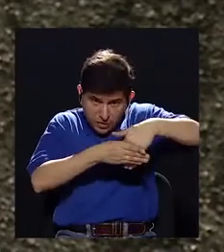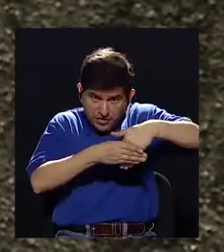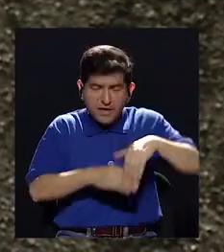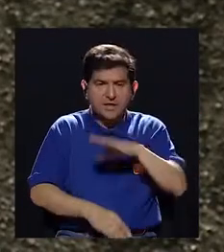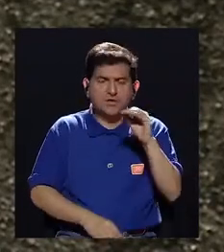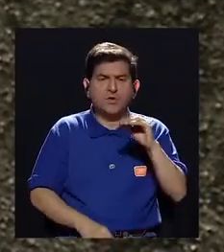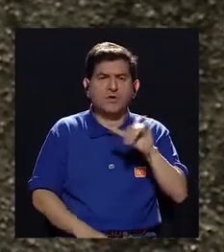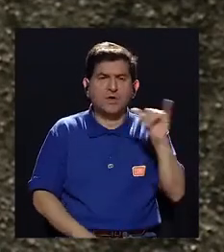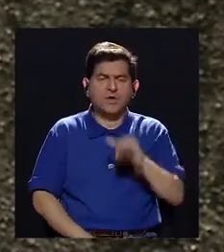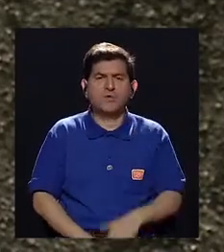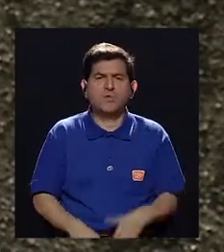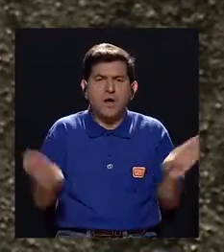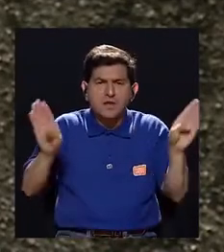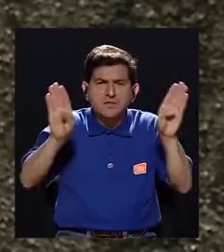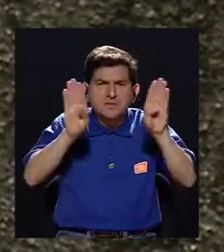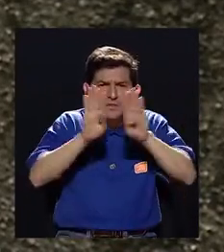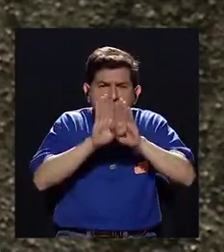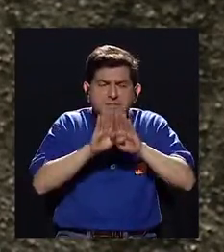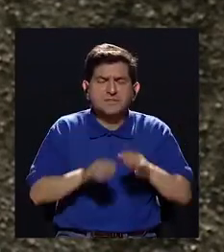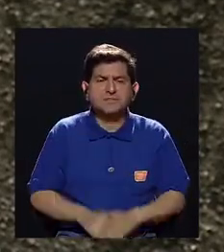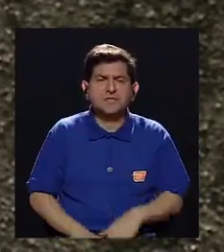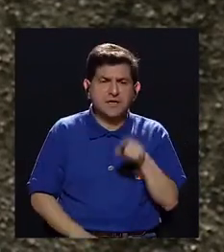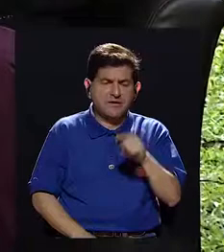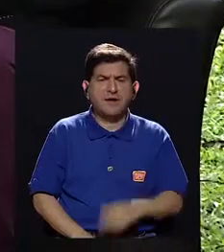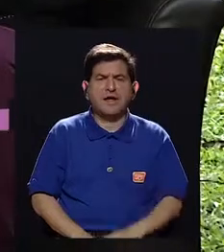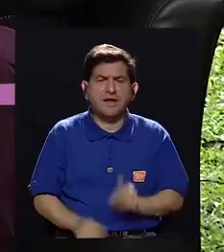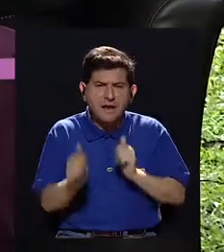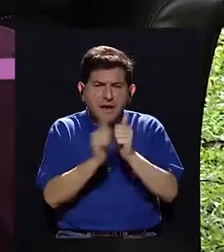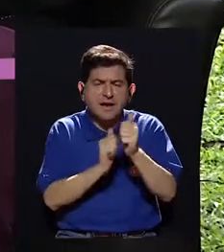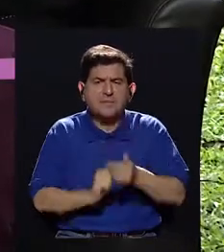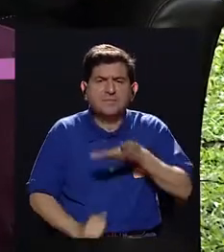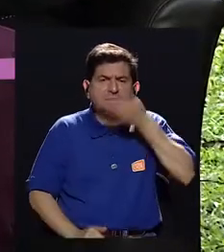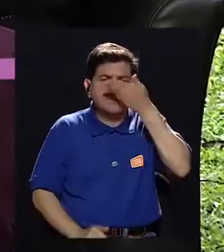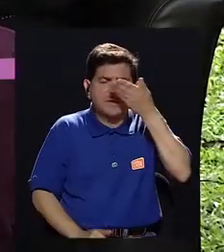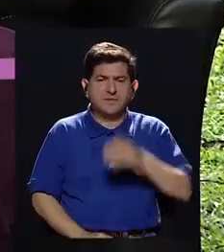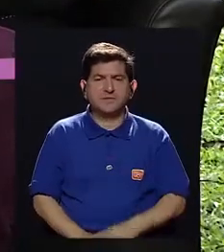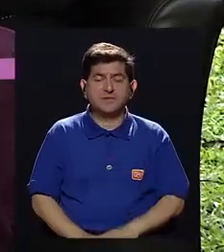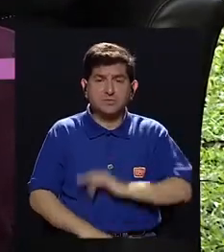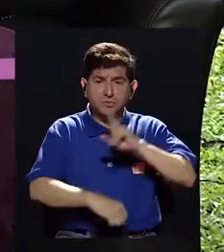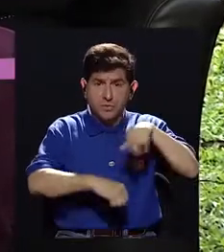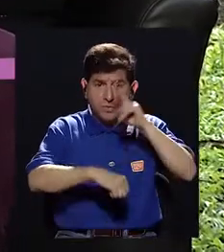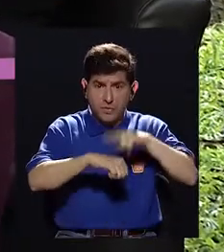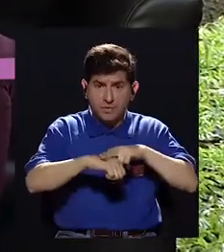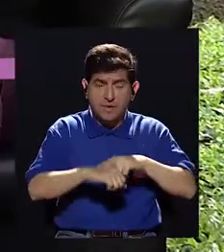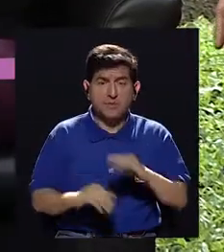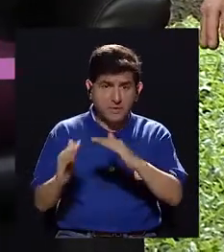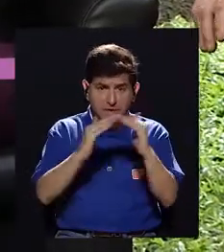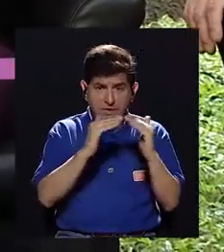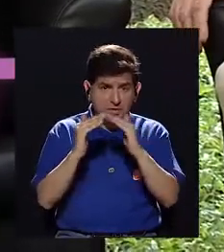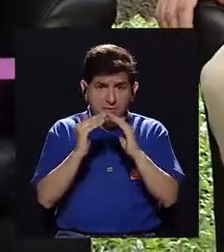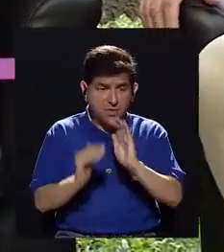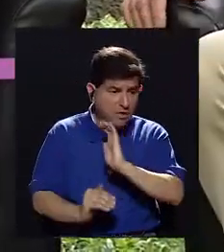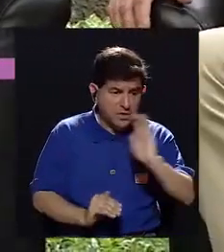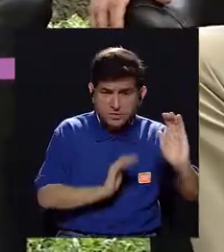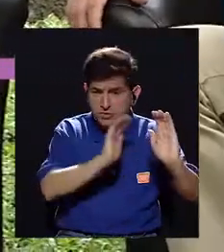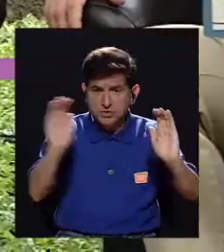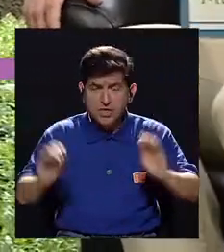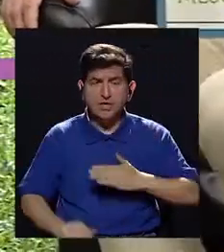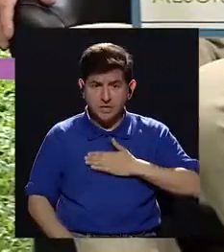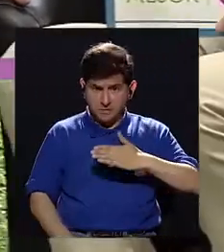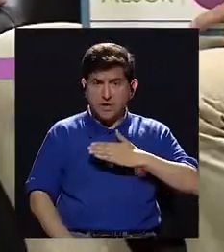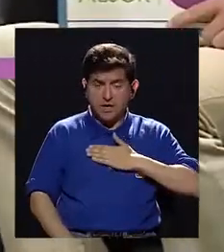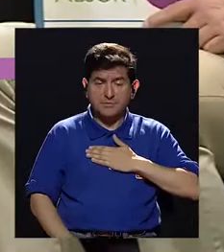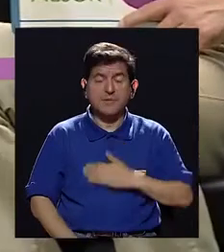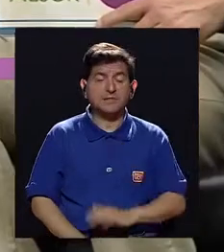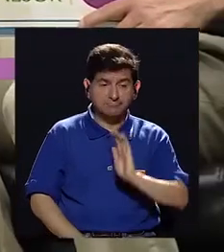bronquios, y un espasmo o cierre de las vías respiratorias. Doctor, ¿y qué tan común es en nuestra población infantil el asma actualmente? Sí,